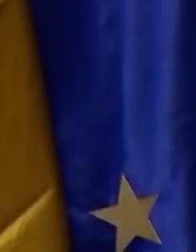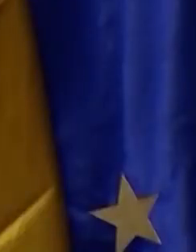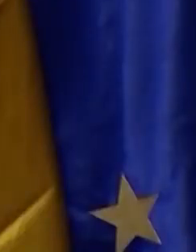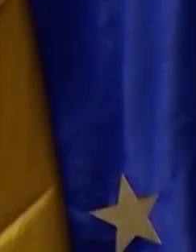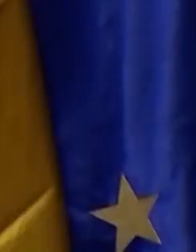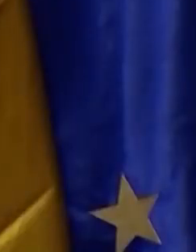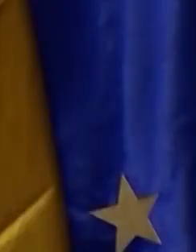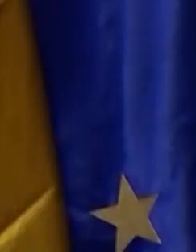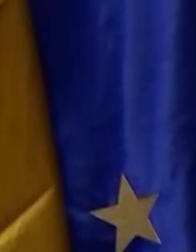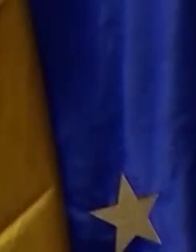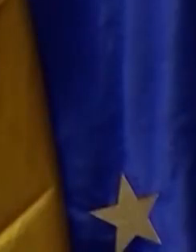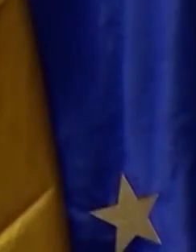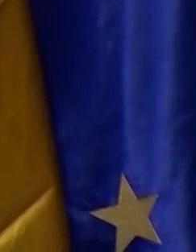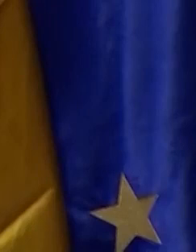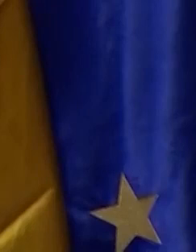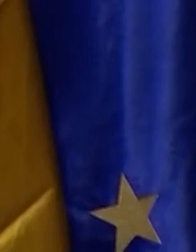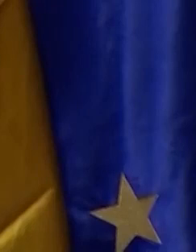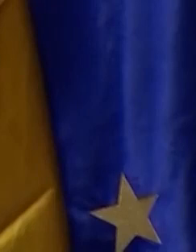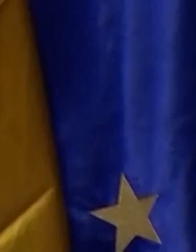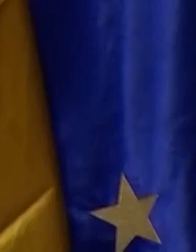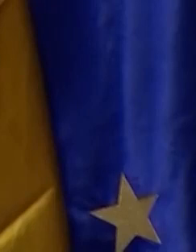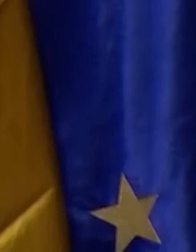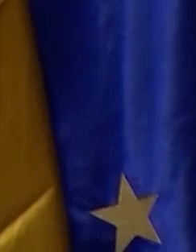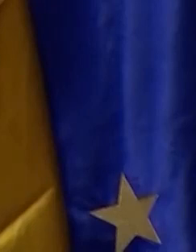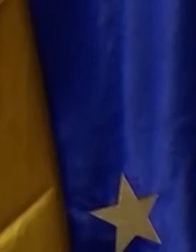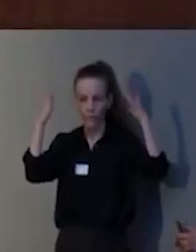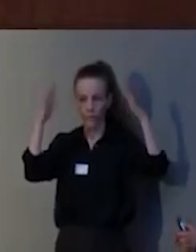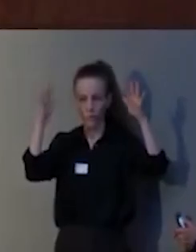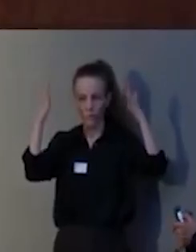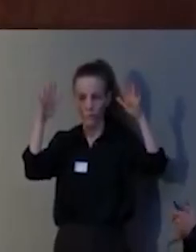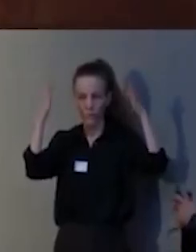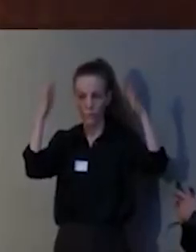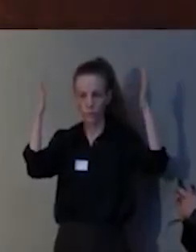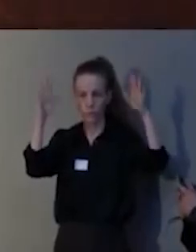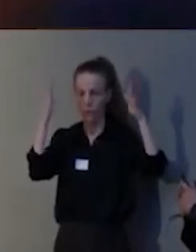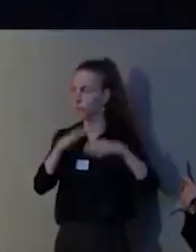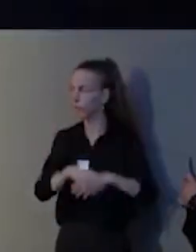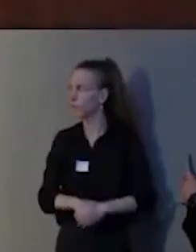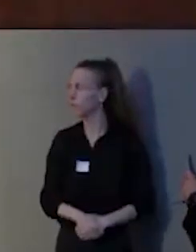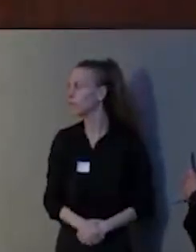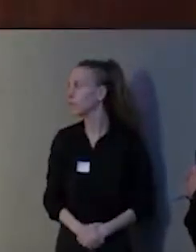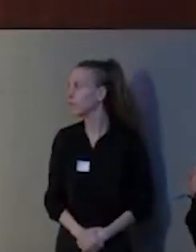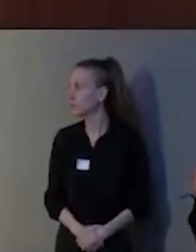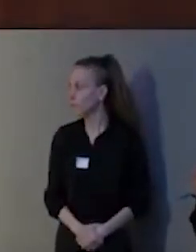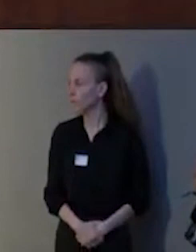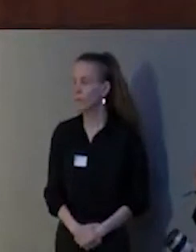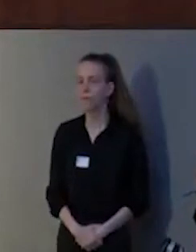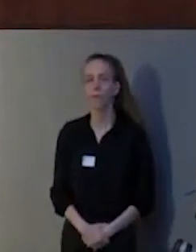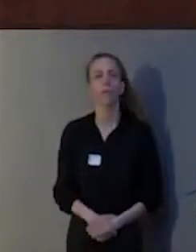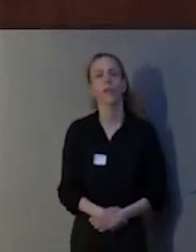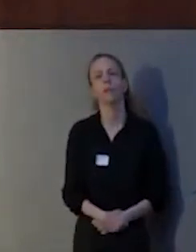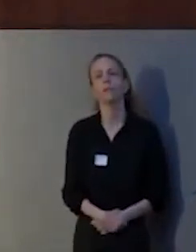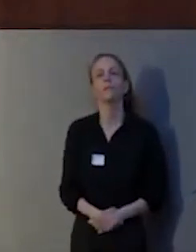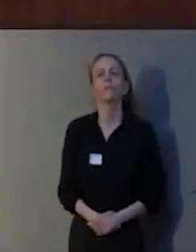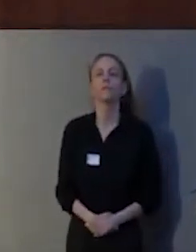vida. La política sirve para eso, para hablar de la vida. Y si no lo hacemos, nos vamos a equivocar. Para ganar tiempo de vida,